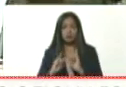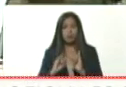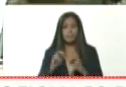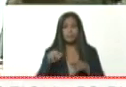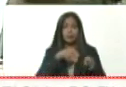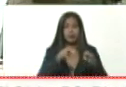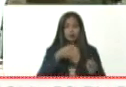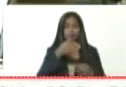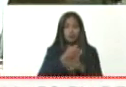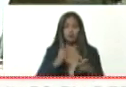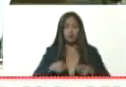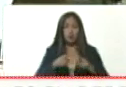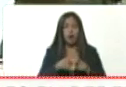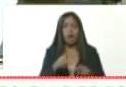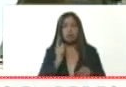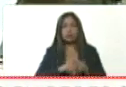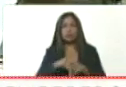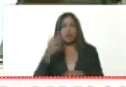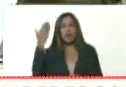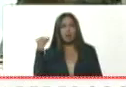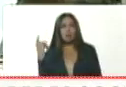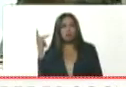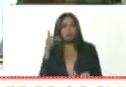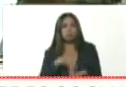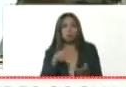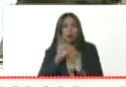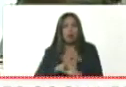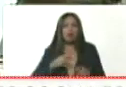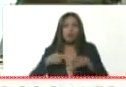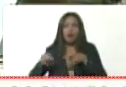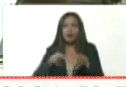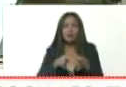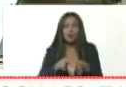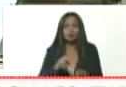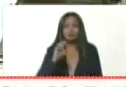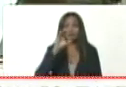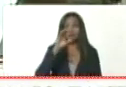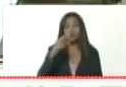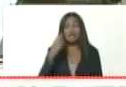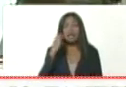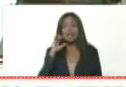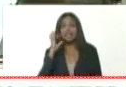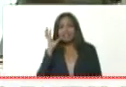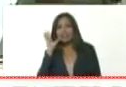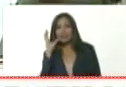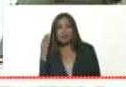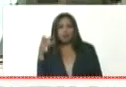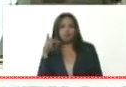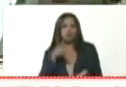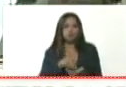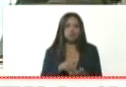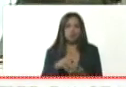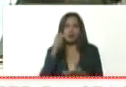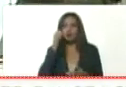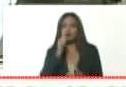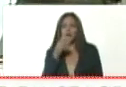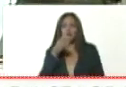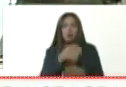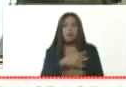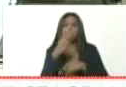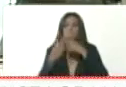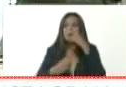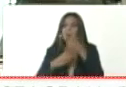tiempo te acuerdas illia si lillo nos veníamos de paseo a veces los sábados al río araira